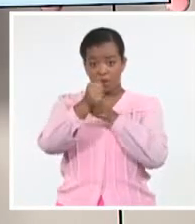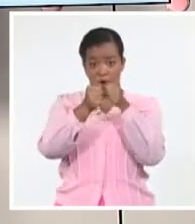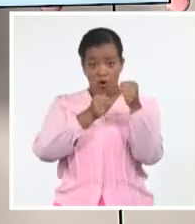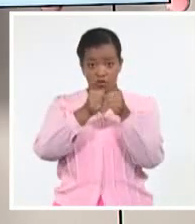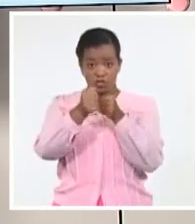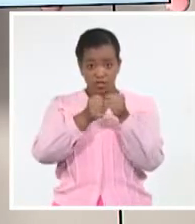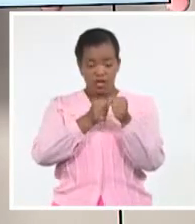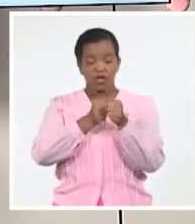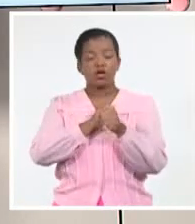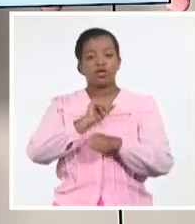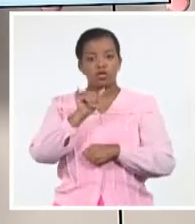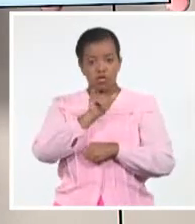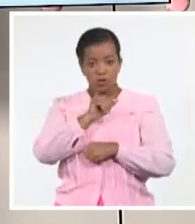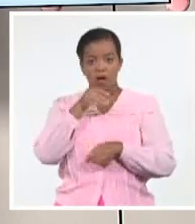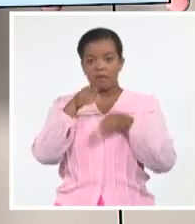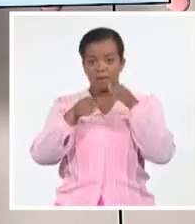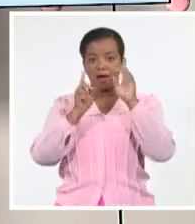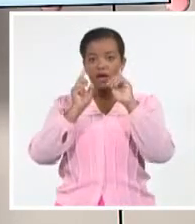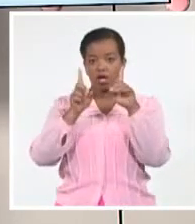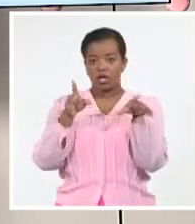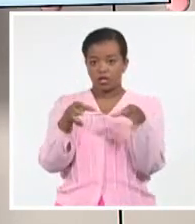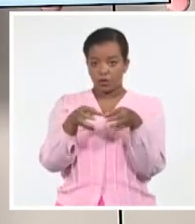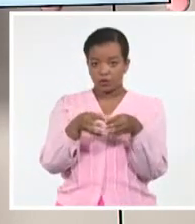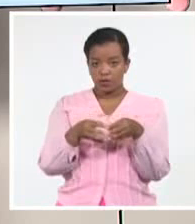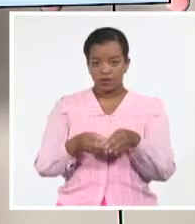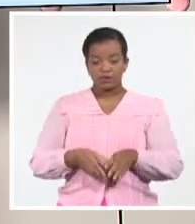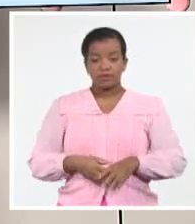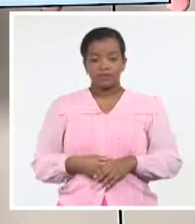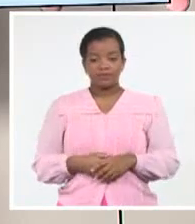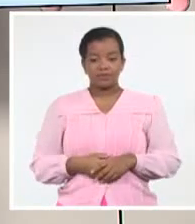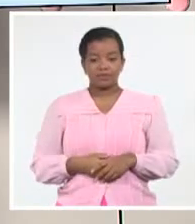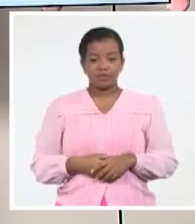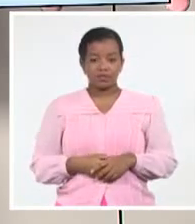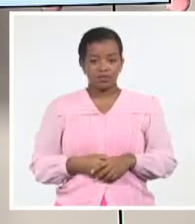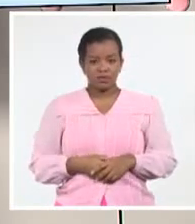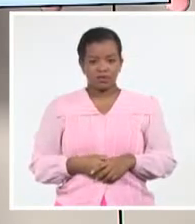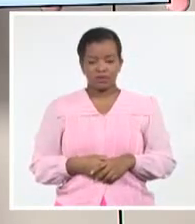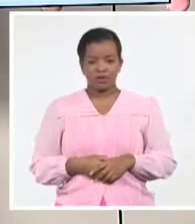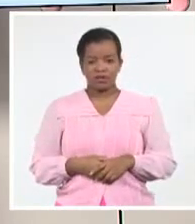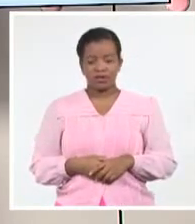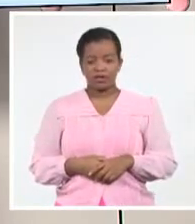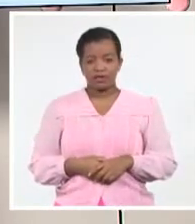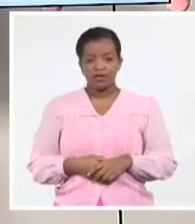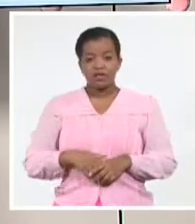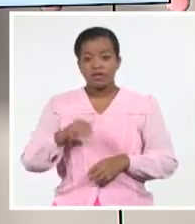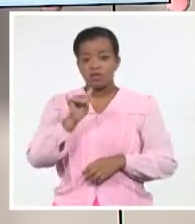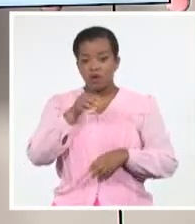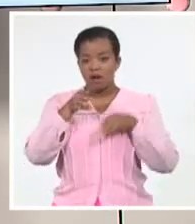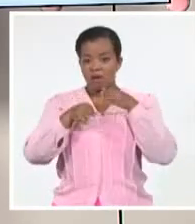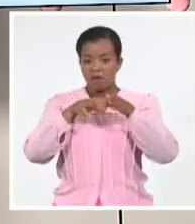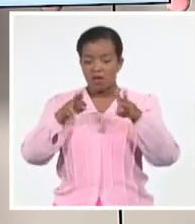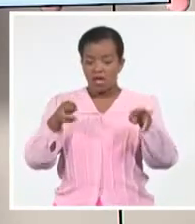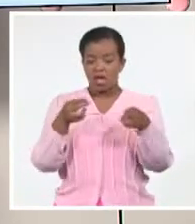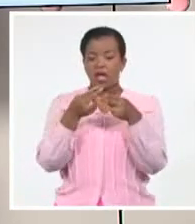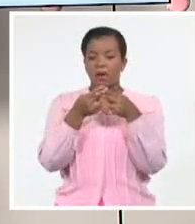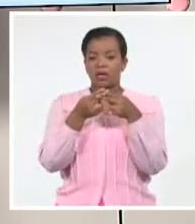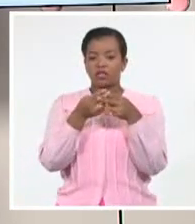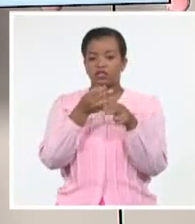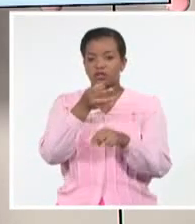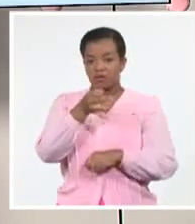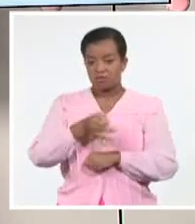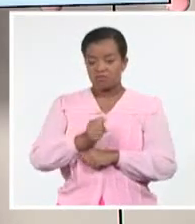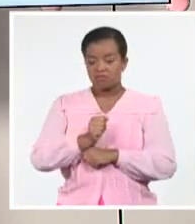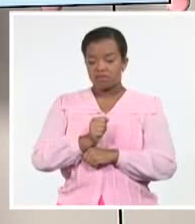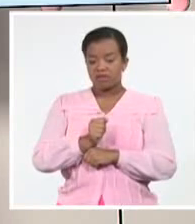Osvaldo Bento Montiller, Roberto León Richard y Alberto Puig de la Barca respectivamente, también estuvieron en el encuentro devenido colofón de la estancia